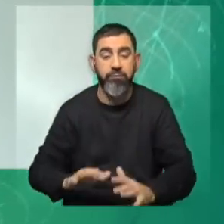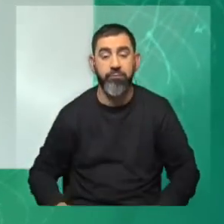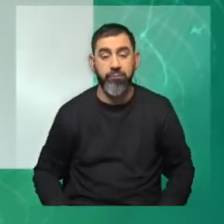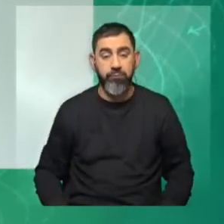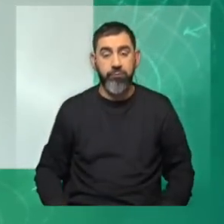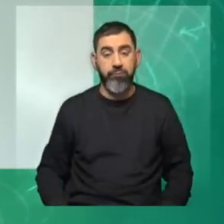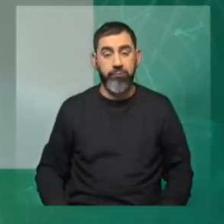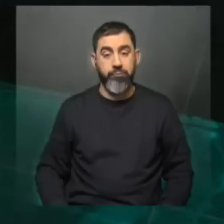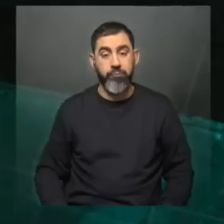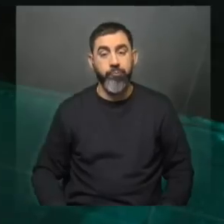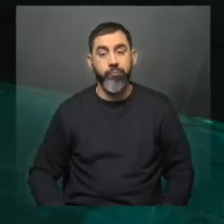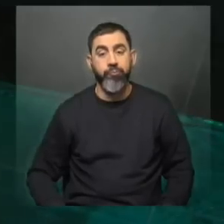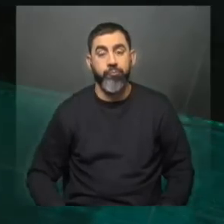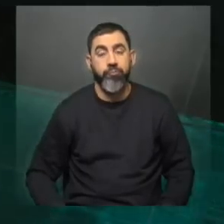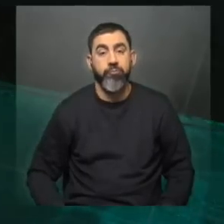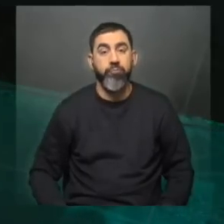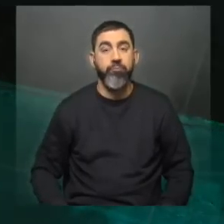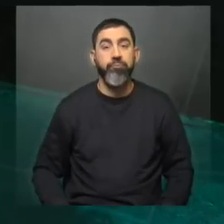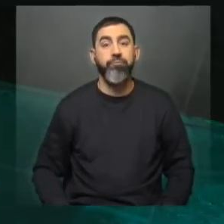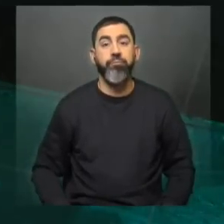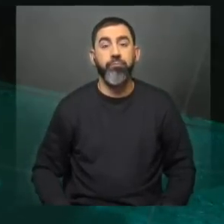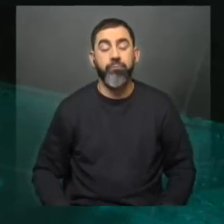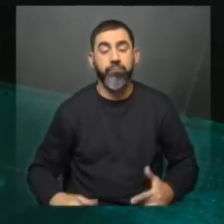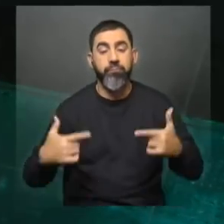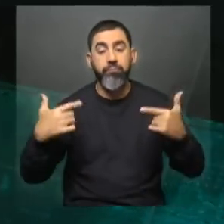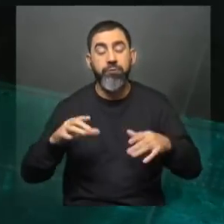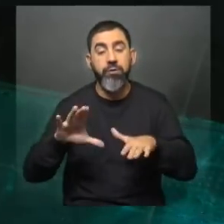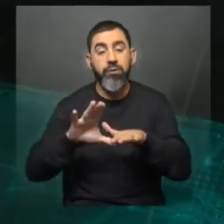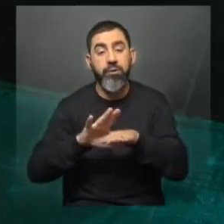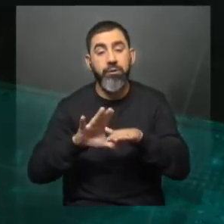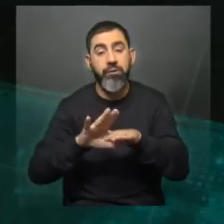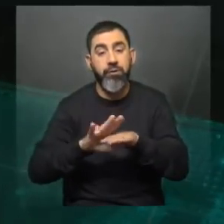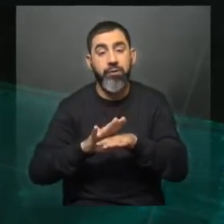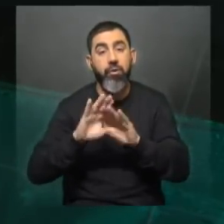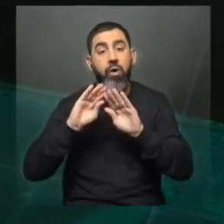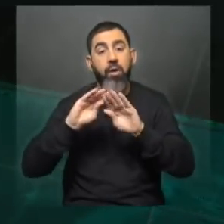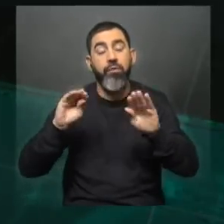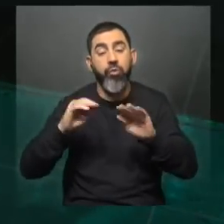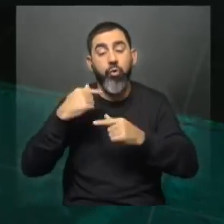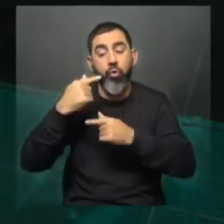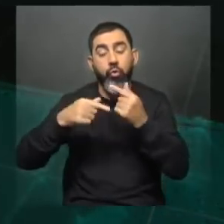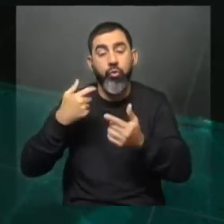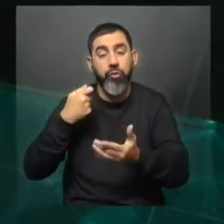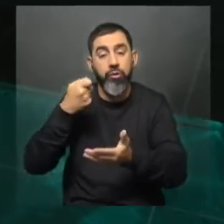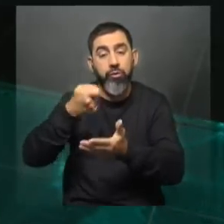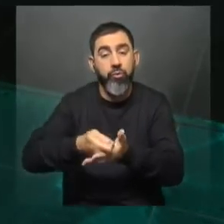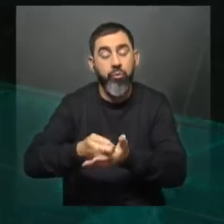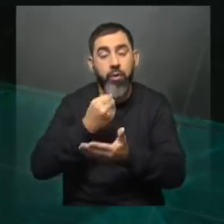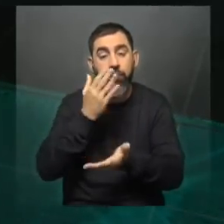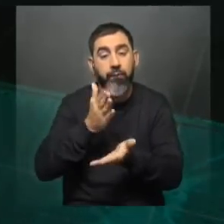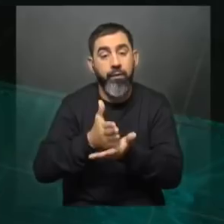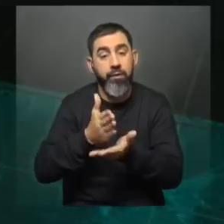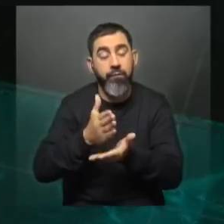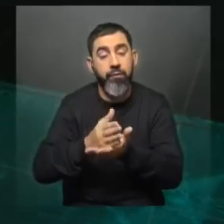tocado por su parte desde el Ministerio de desarrollo social se anunció que se va a extender el beneficio